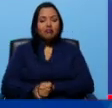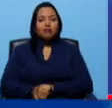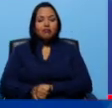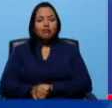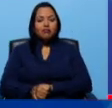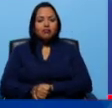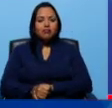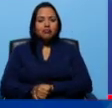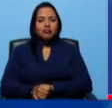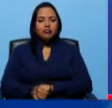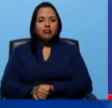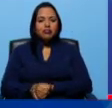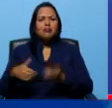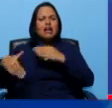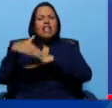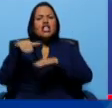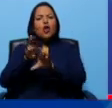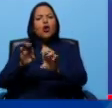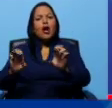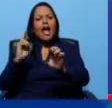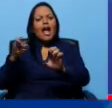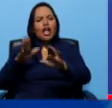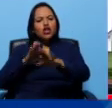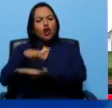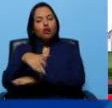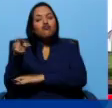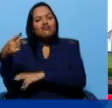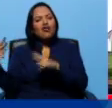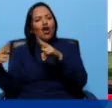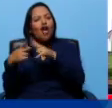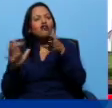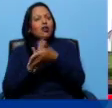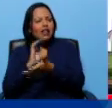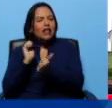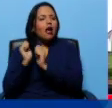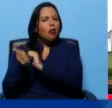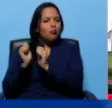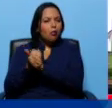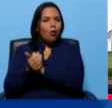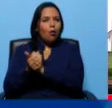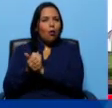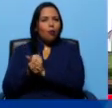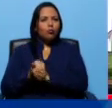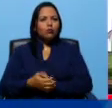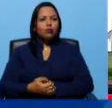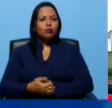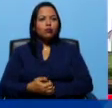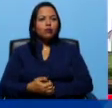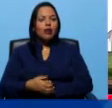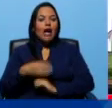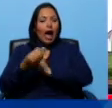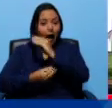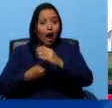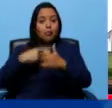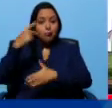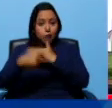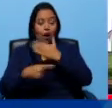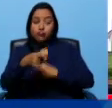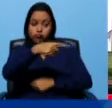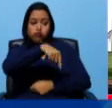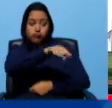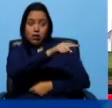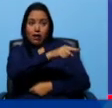Héctor, tú que eres un conocedor del deporte, hagan ustedes el plan